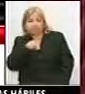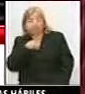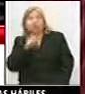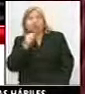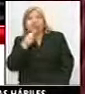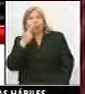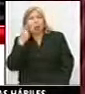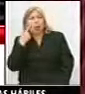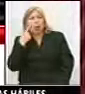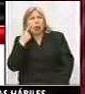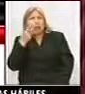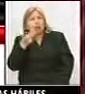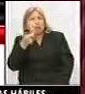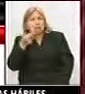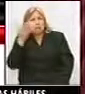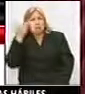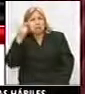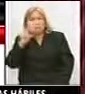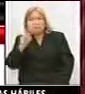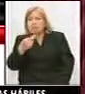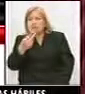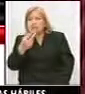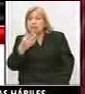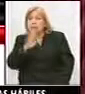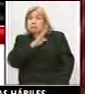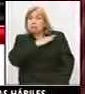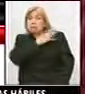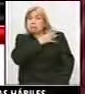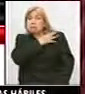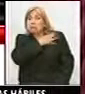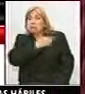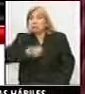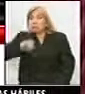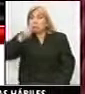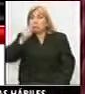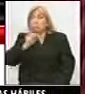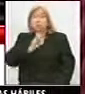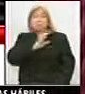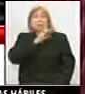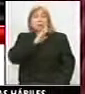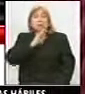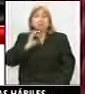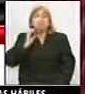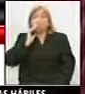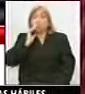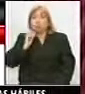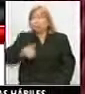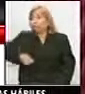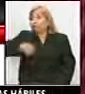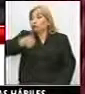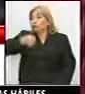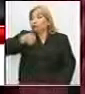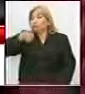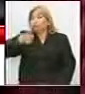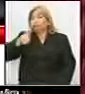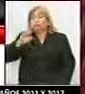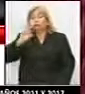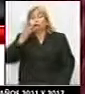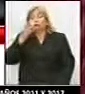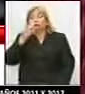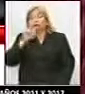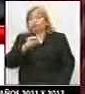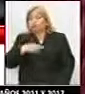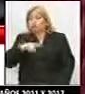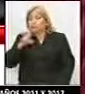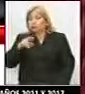2006-2005, era un general retirado, respetado en el Callao, ex jefe de la séptima región, al cual lo invité